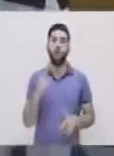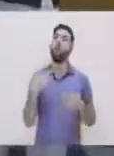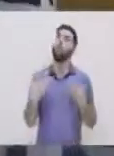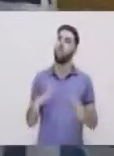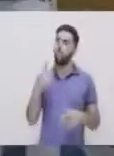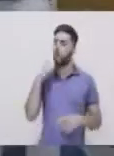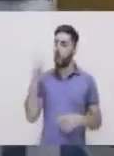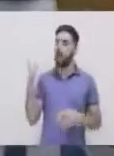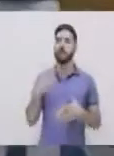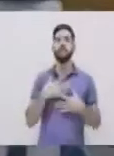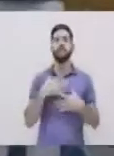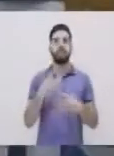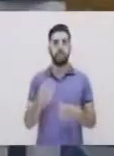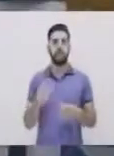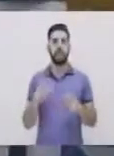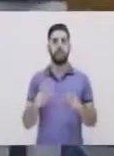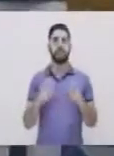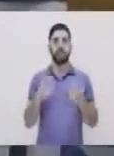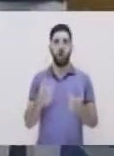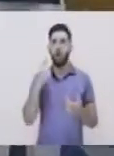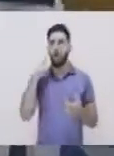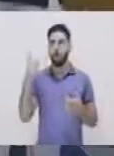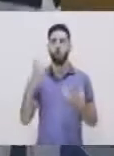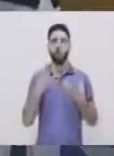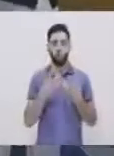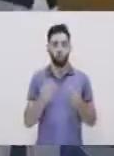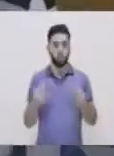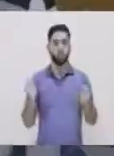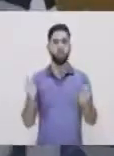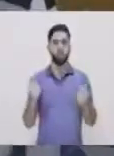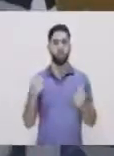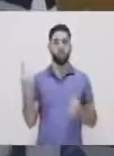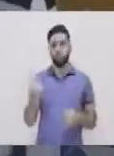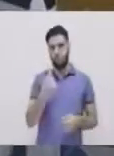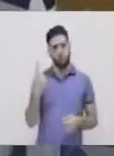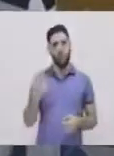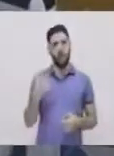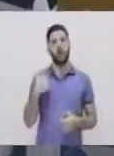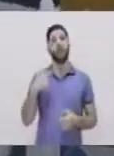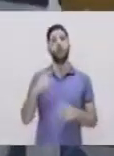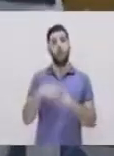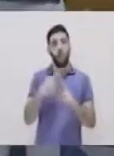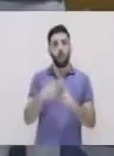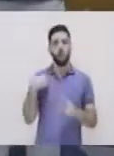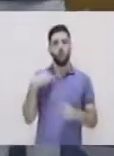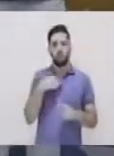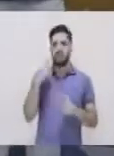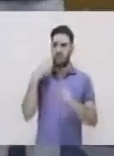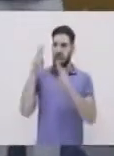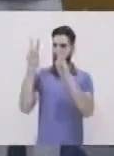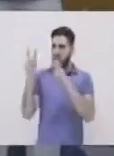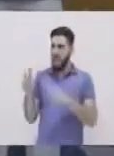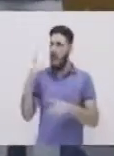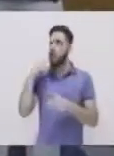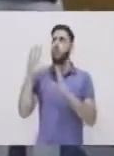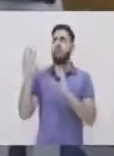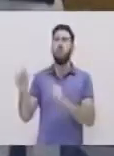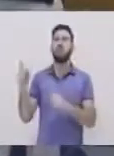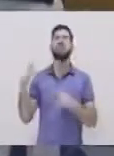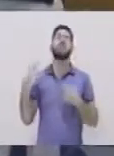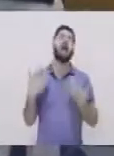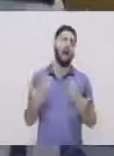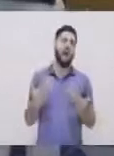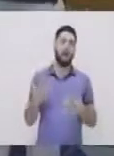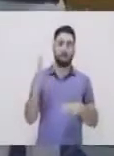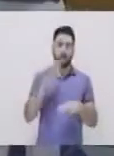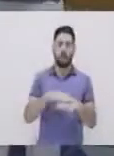Profe, qué interesante cómo se resuelven estos problemas. Realmente cuando lo miramos pensamos que va a ser más difícil, pero cuando ya lo estamos haciendo pues nos damos cuenta